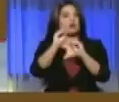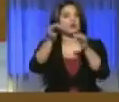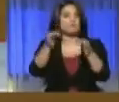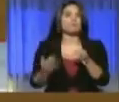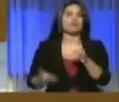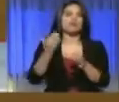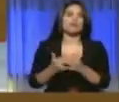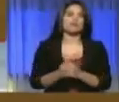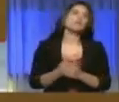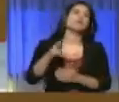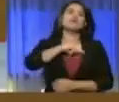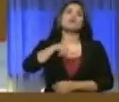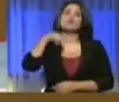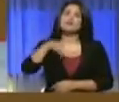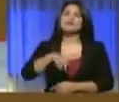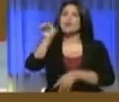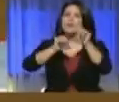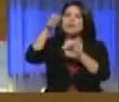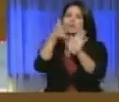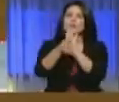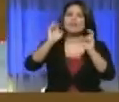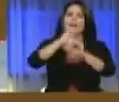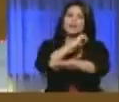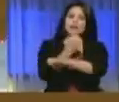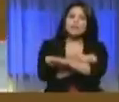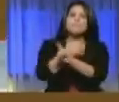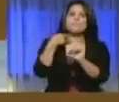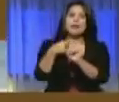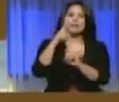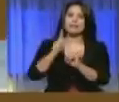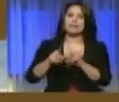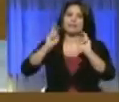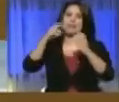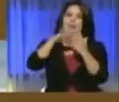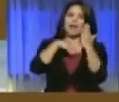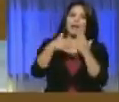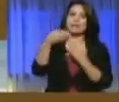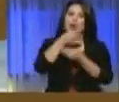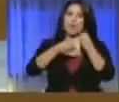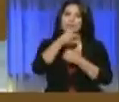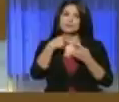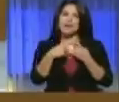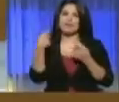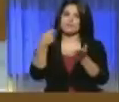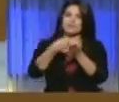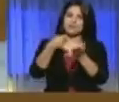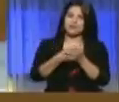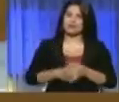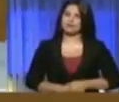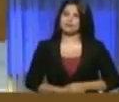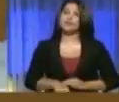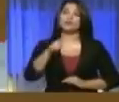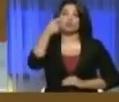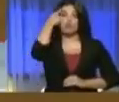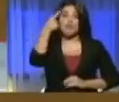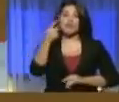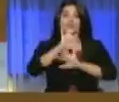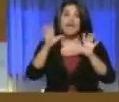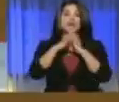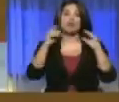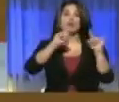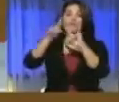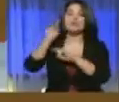solamente el tema energético, sino, como usted bien lo dijo, la agenda comercial, financiera, como usted bien sabe, con todos estos países